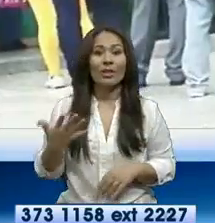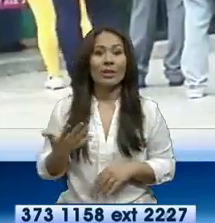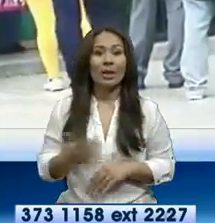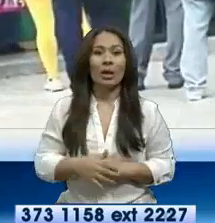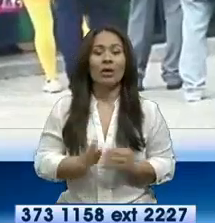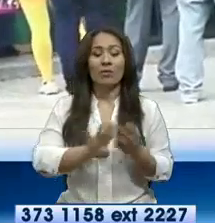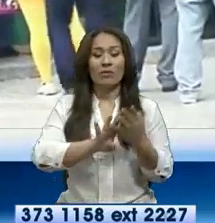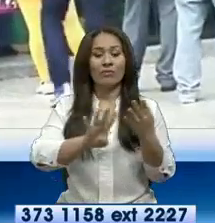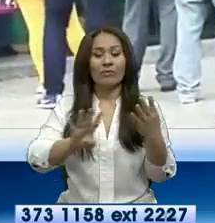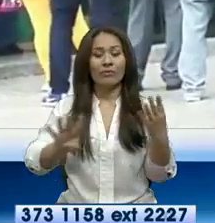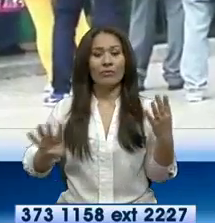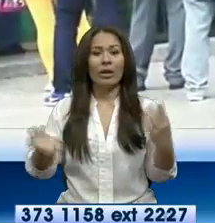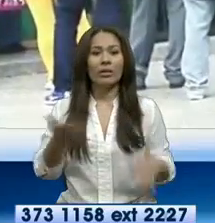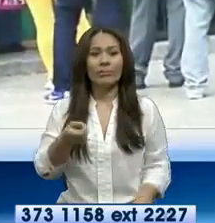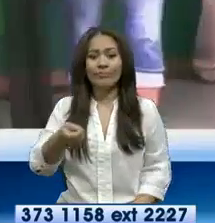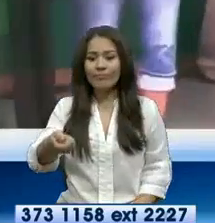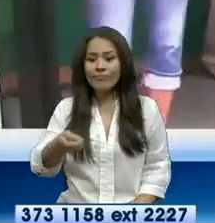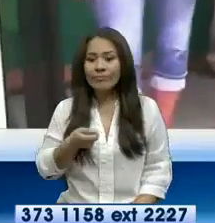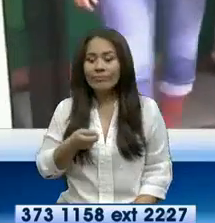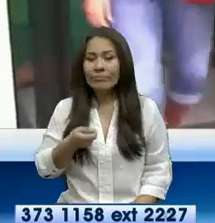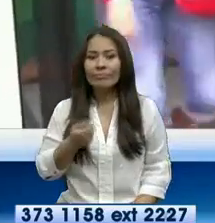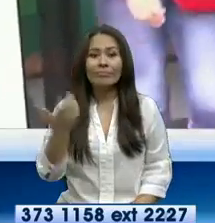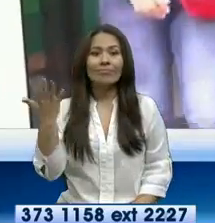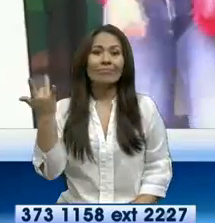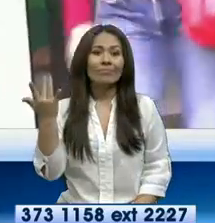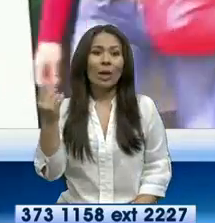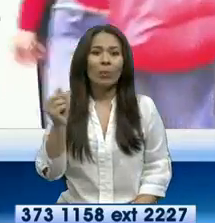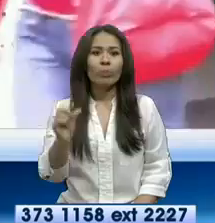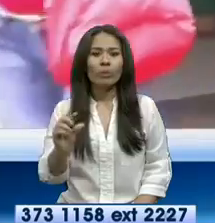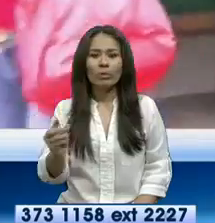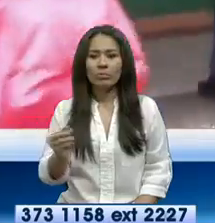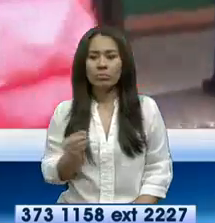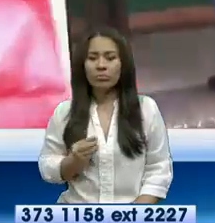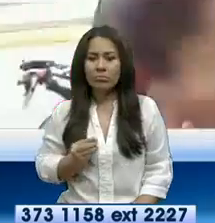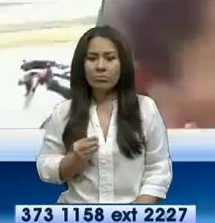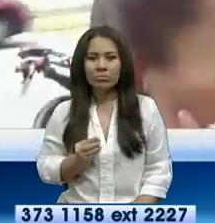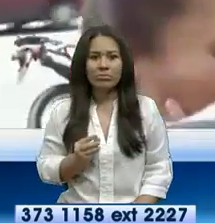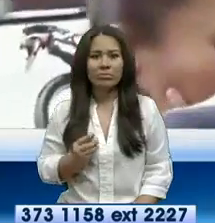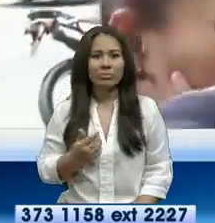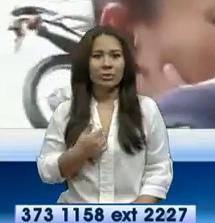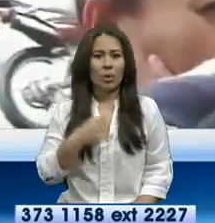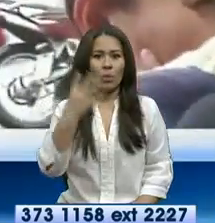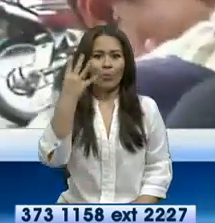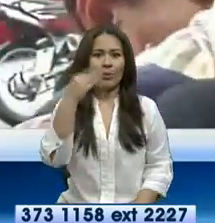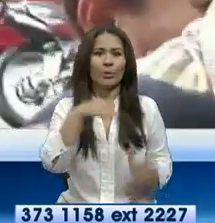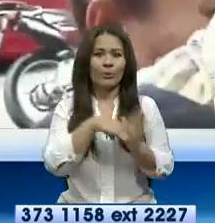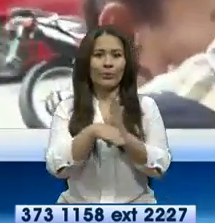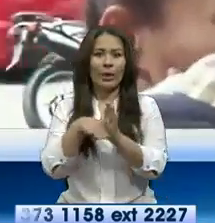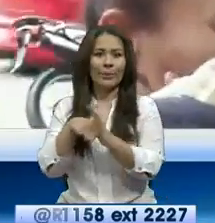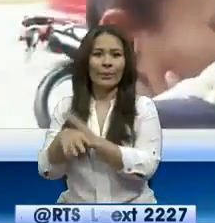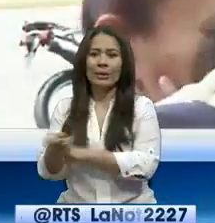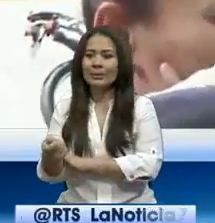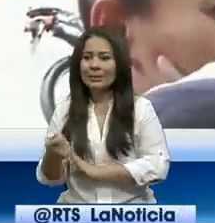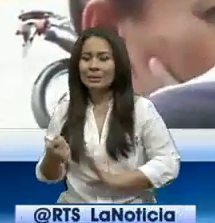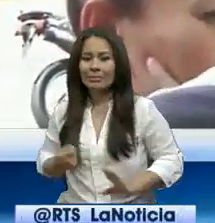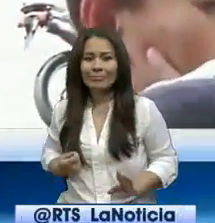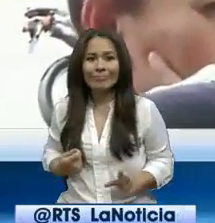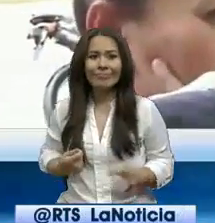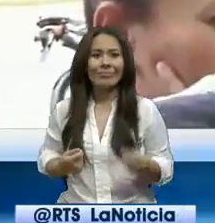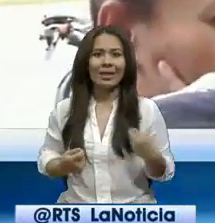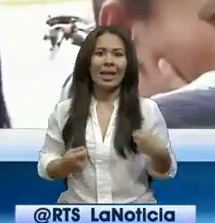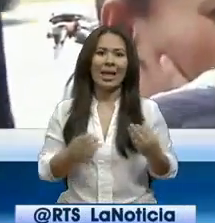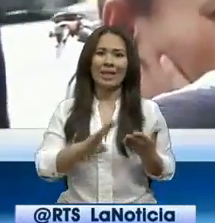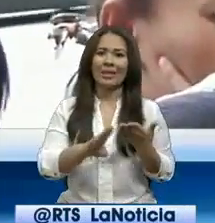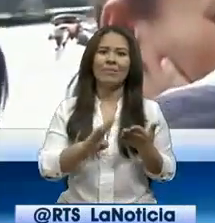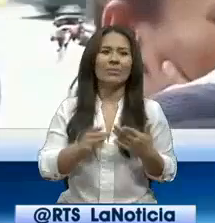haciendo una nueva fila en un cajero automático que dispensaba pocas cantidades a los usuarios. Vengo de 4 bancos y no he logrado nada. Así que me disculpa